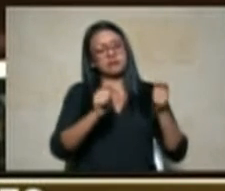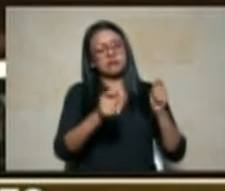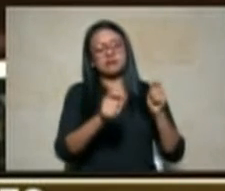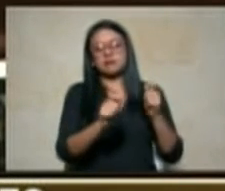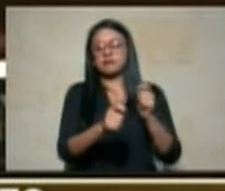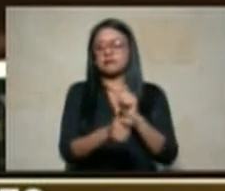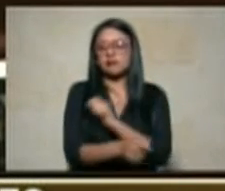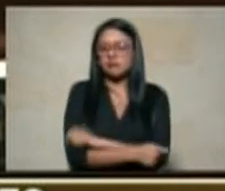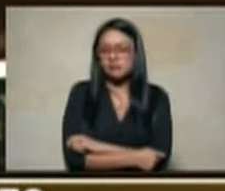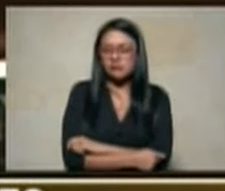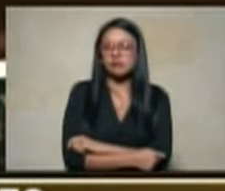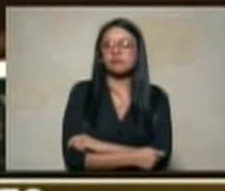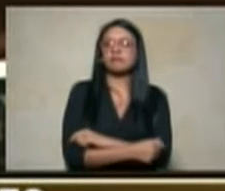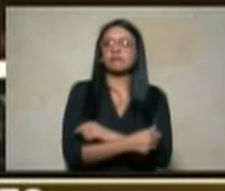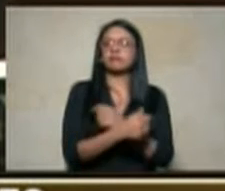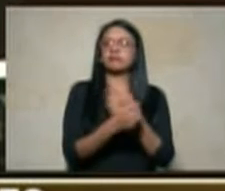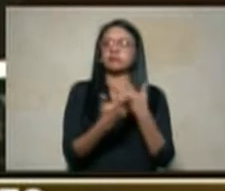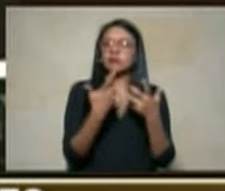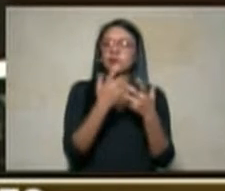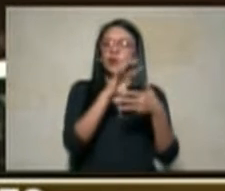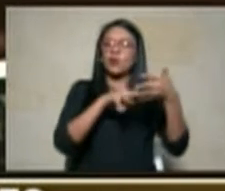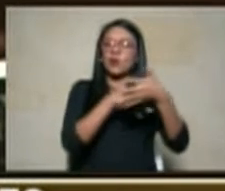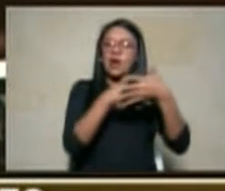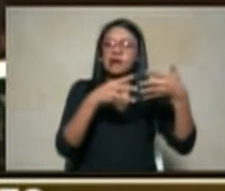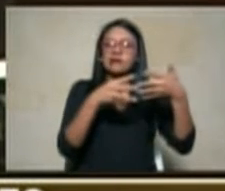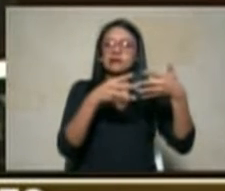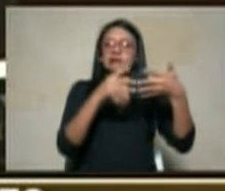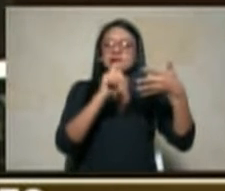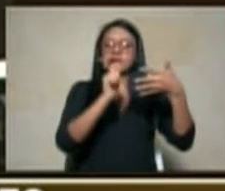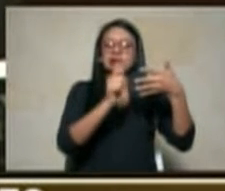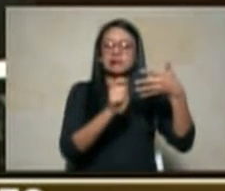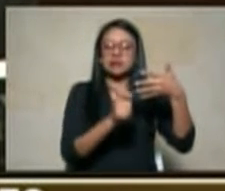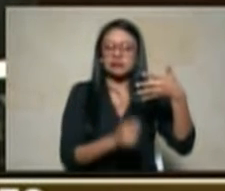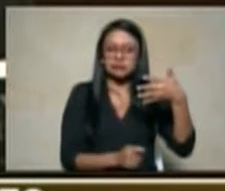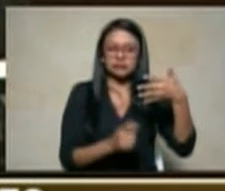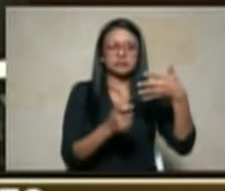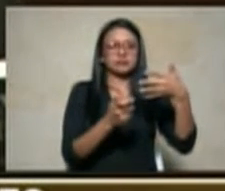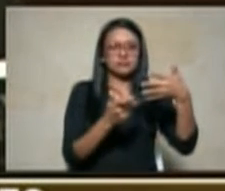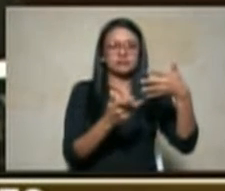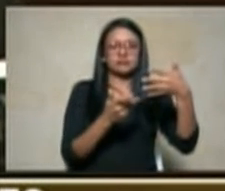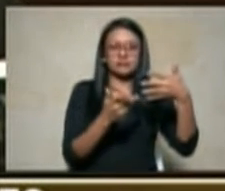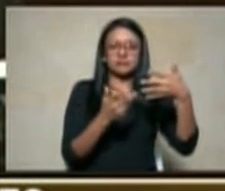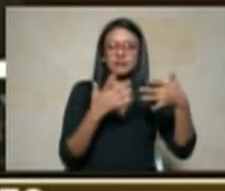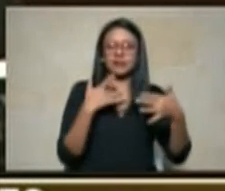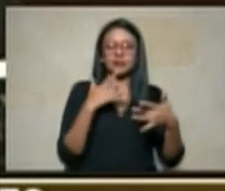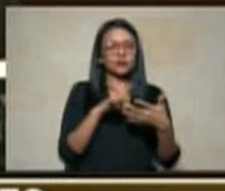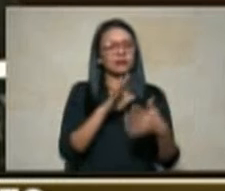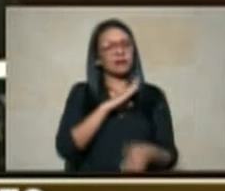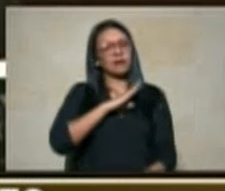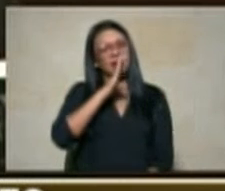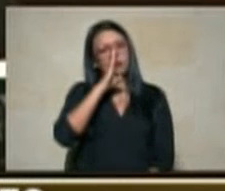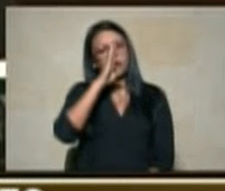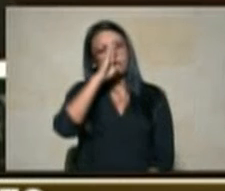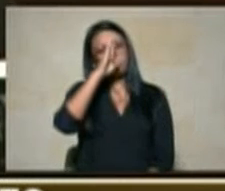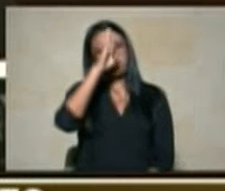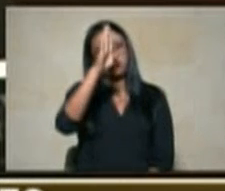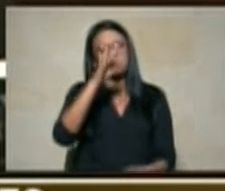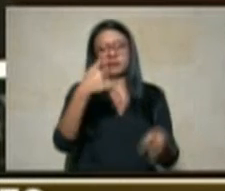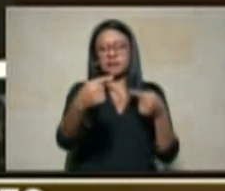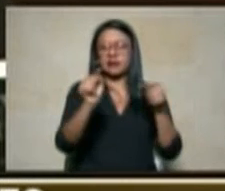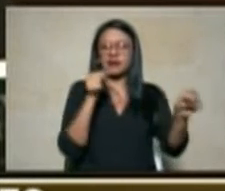manera sistemática los horarios a los que hemos venido estando acostumbrados de la